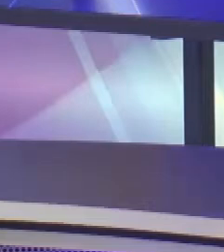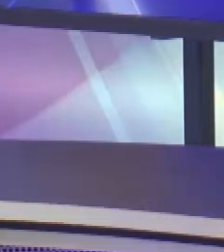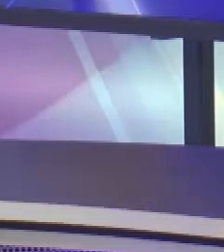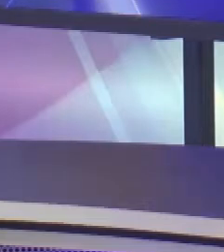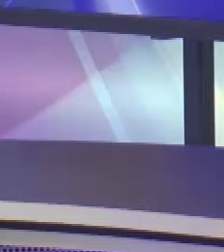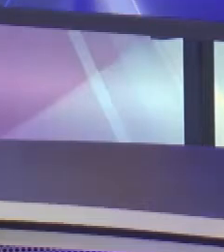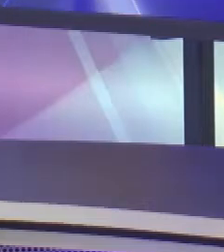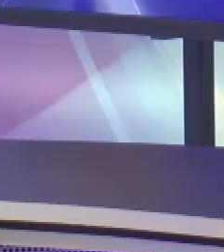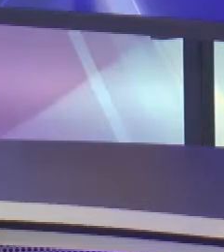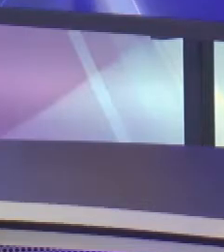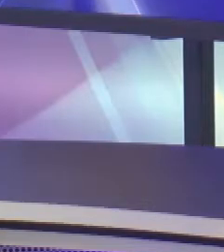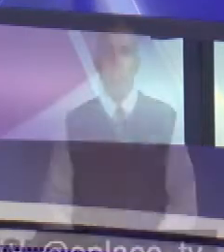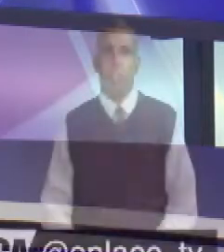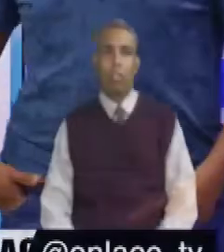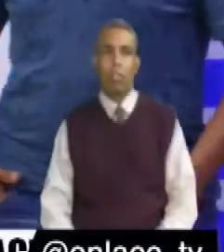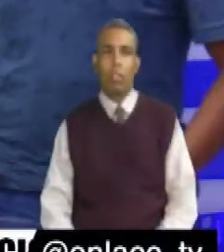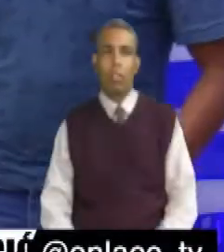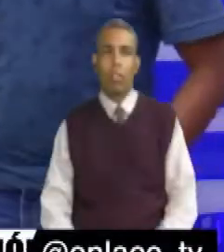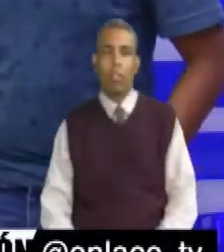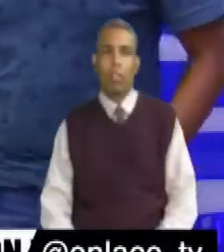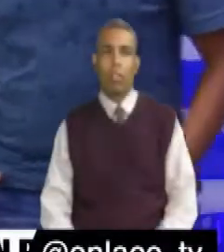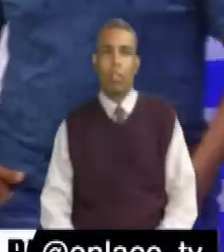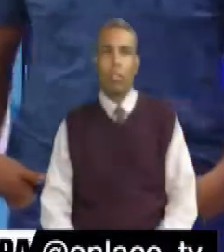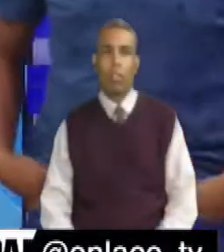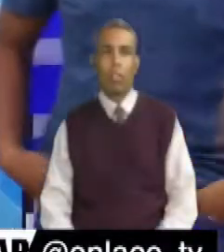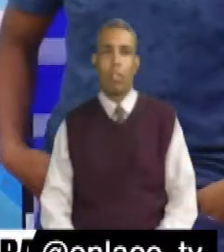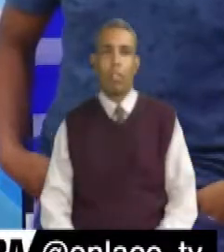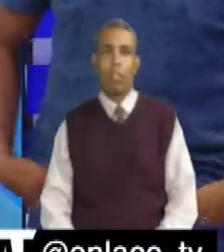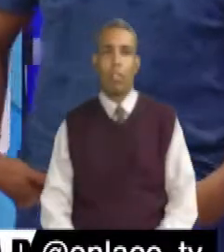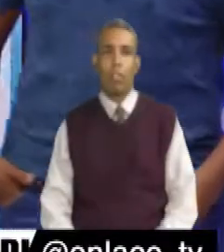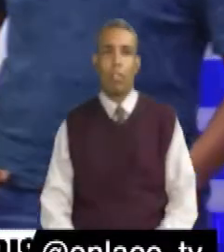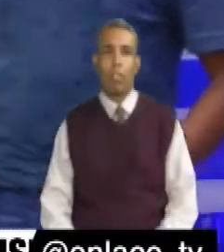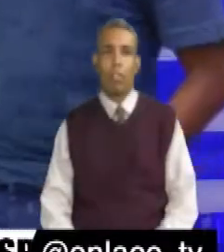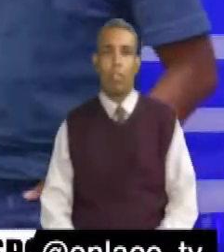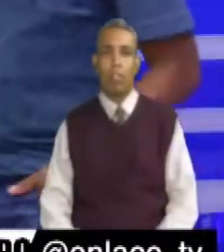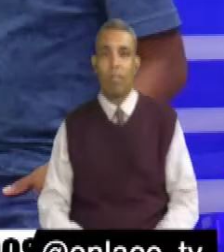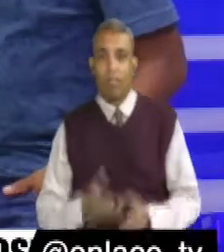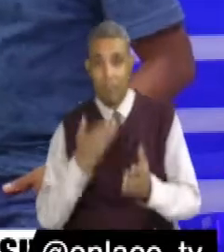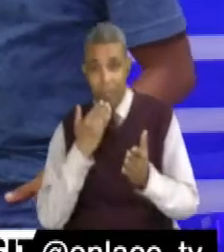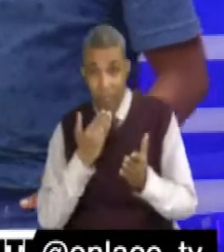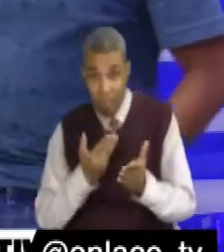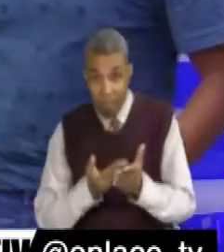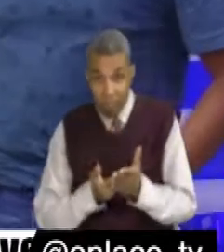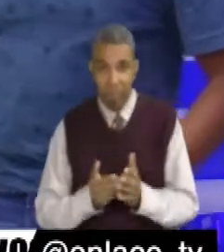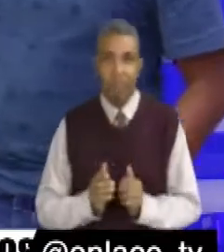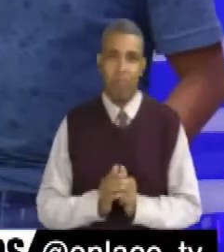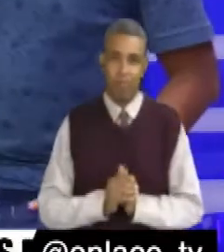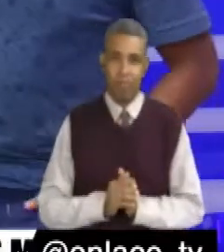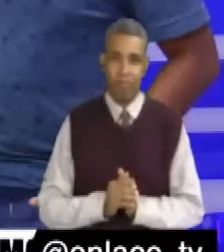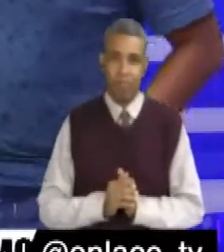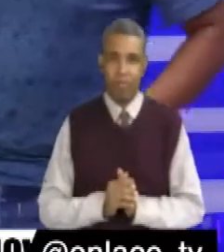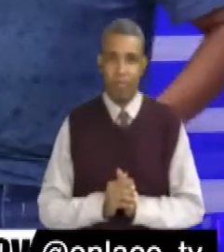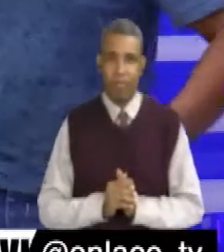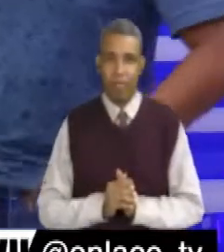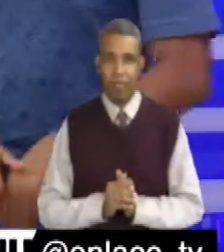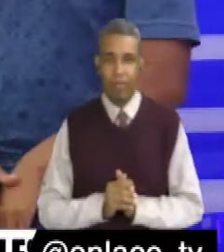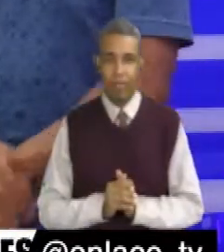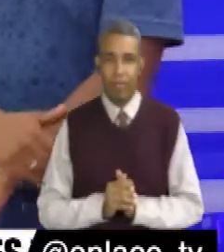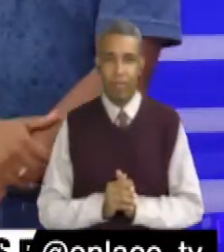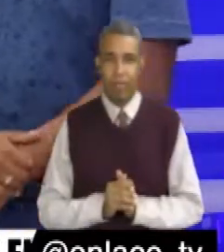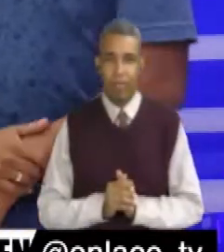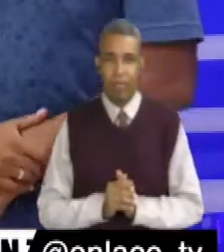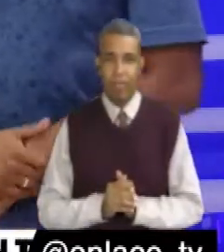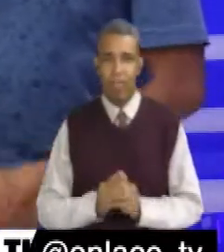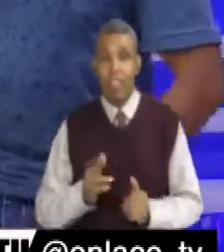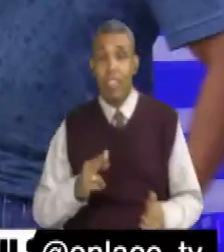bueno, ¿quién es ese fulano? Bueno, Neila, un saludo muy especial para ti y para todos los televidentes. Muy contentos con la aceptación que ha tenido nuestra